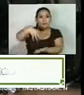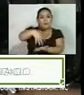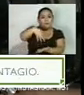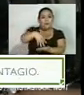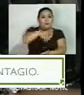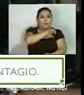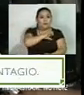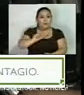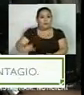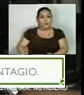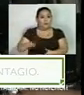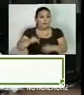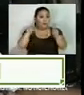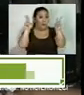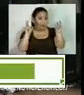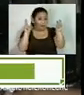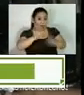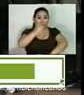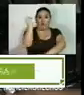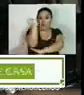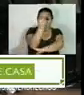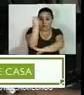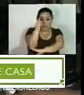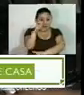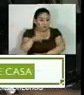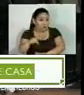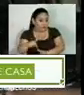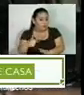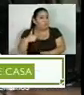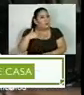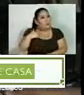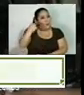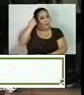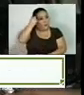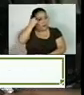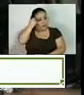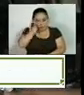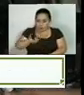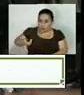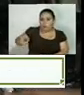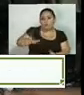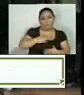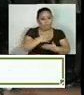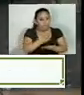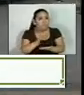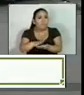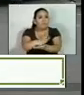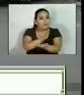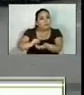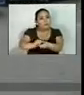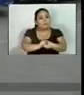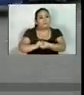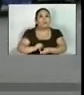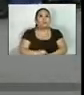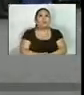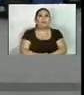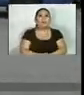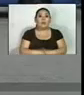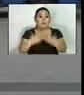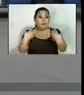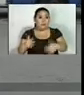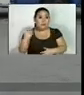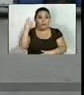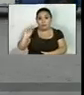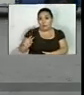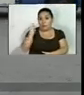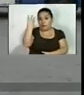en realidad en estas situaciones que estamos viviendo, pues yo siento que todos tendríamos que apoyarnos mutuamente. Por segundo día